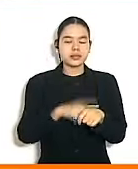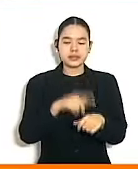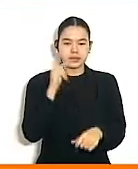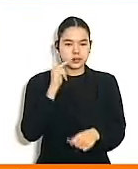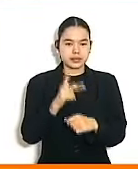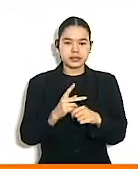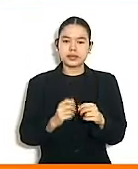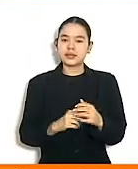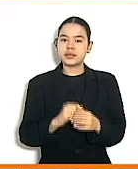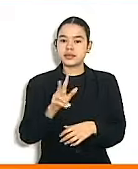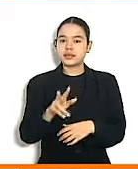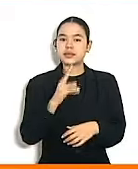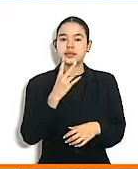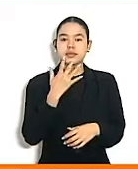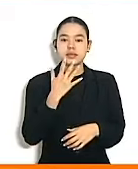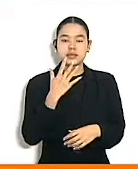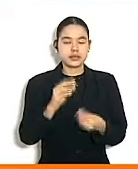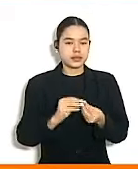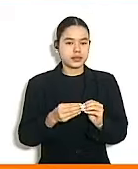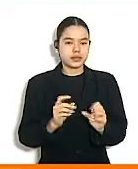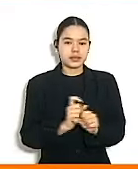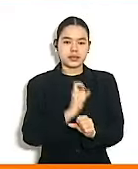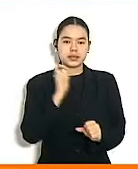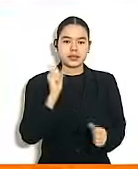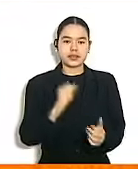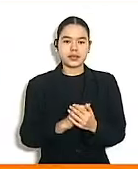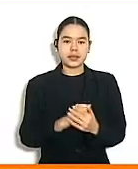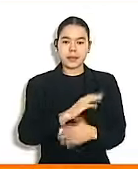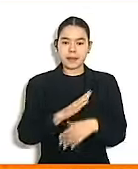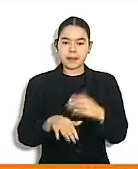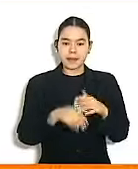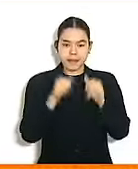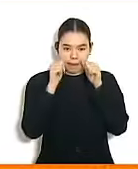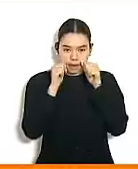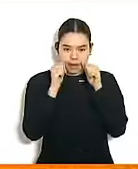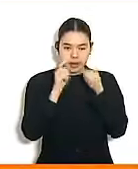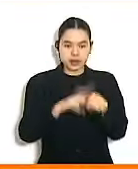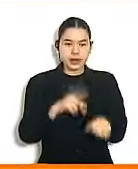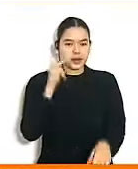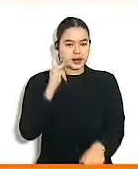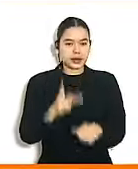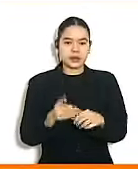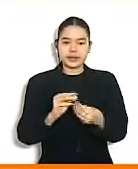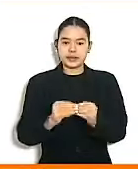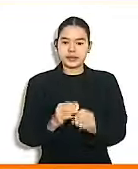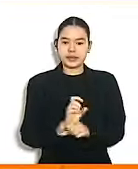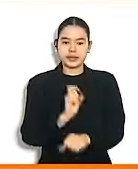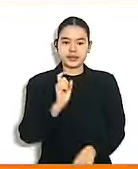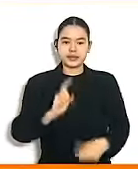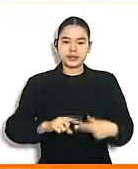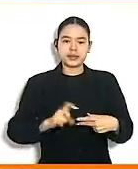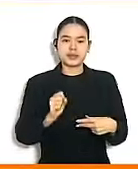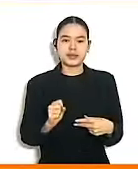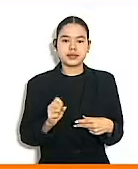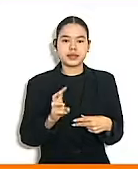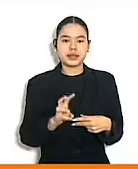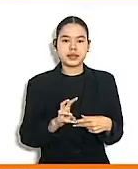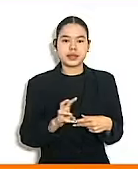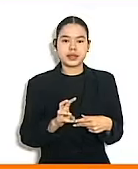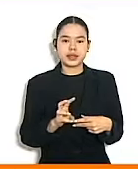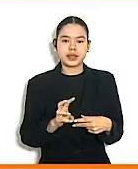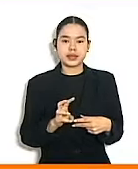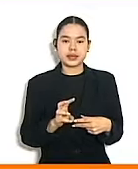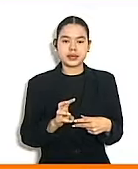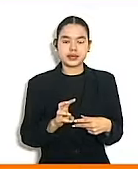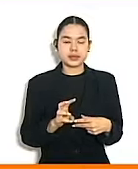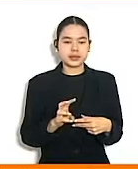conoceremos esos dos números afortunados. Atentos, porque en tu primera posición tu primer dígito es 6. Tu